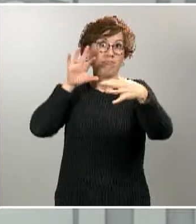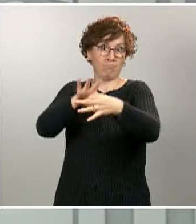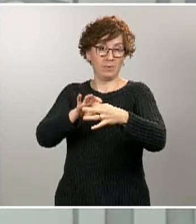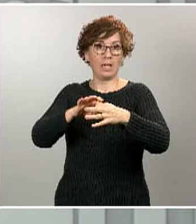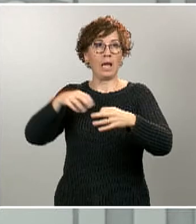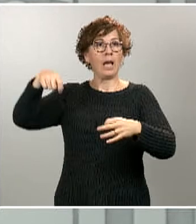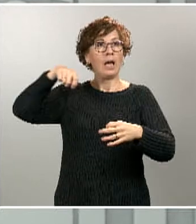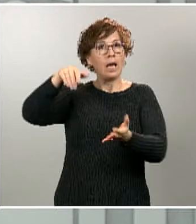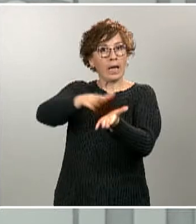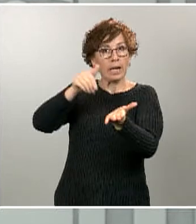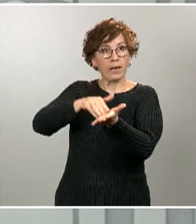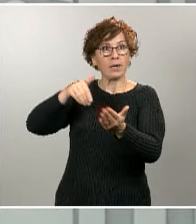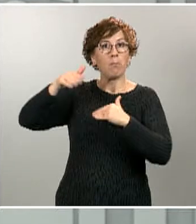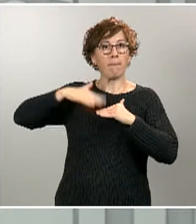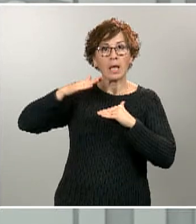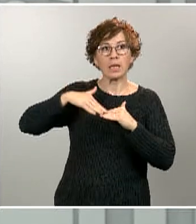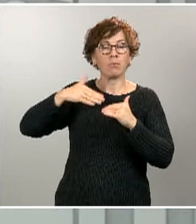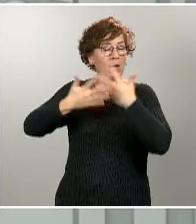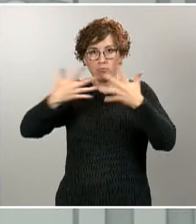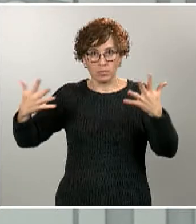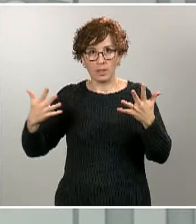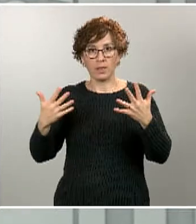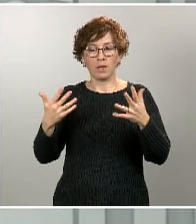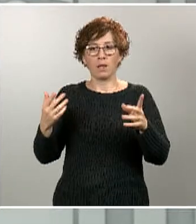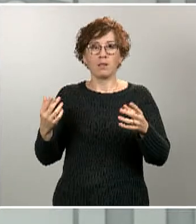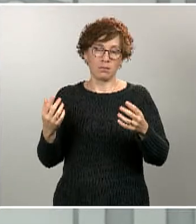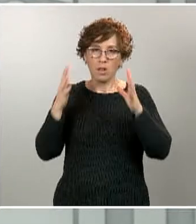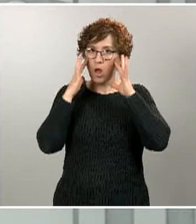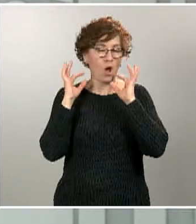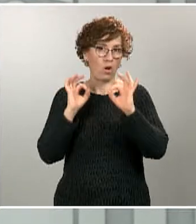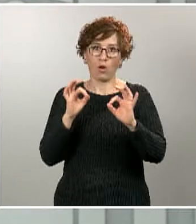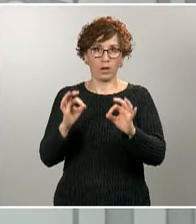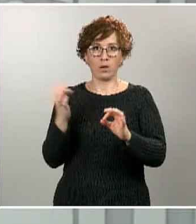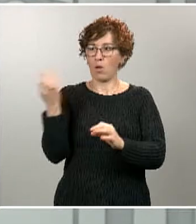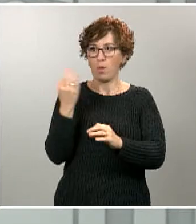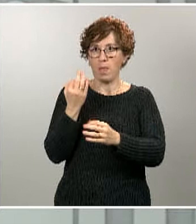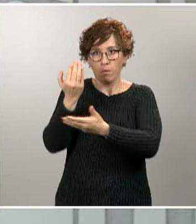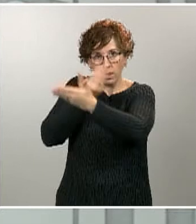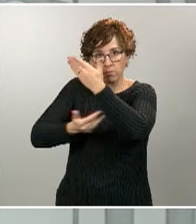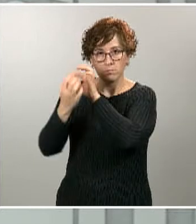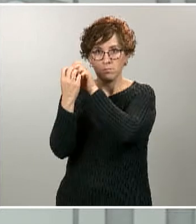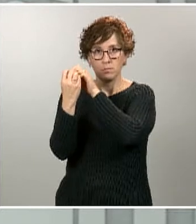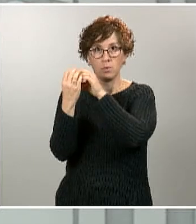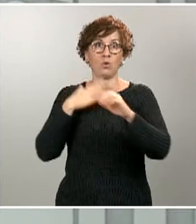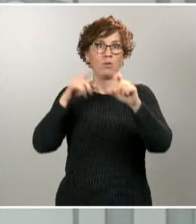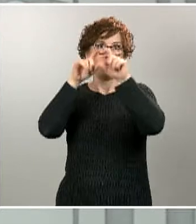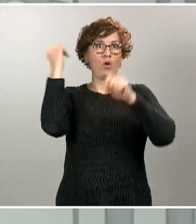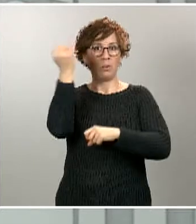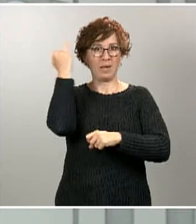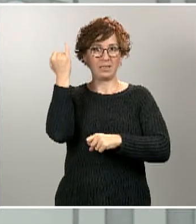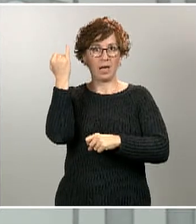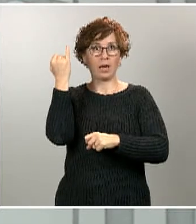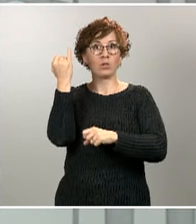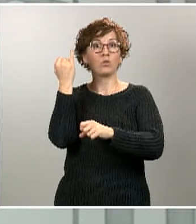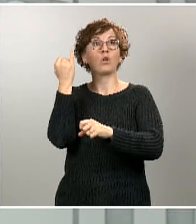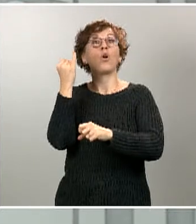es evidente que necesitamos el concurso de los empresarios de nuestro país que están representados a través de la COE y en la que mantendremos